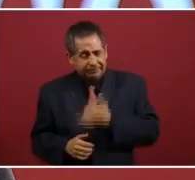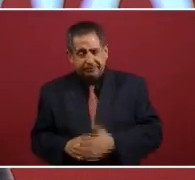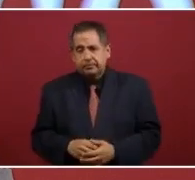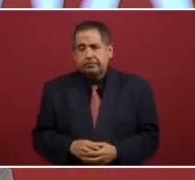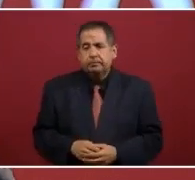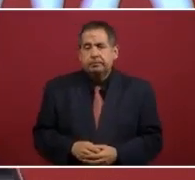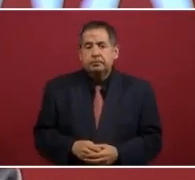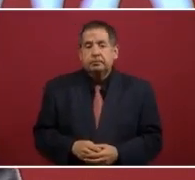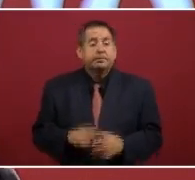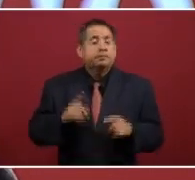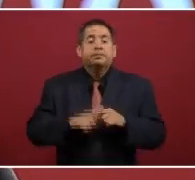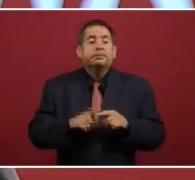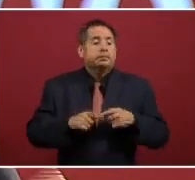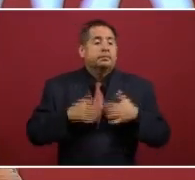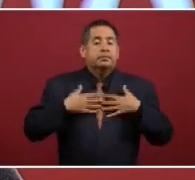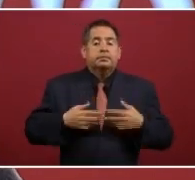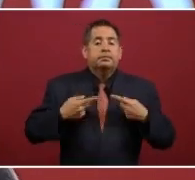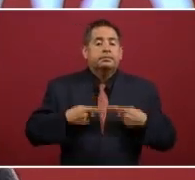el que vendió